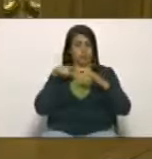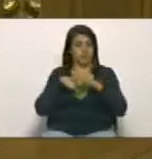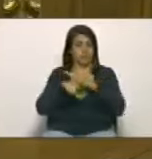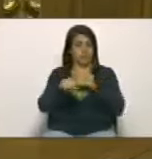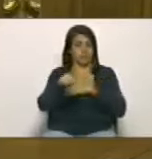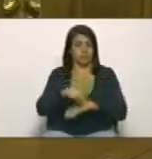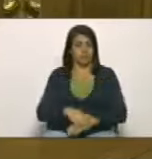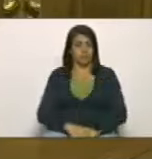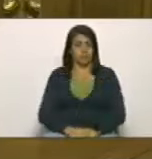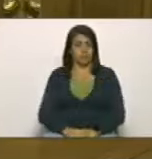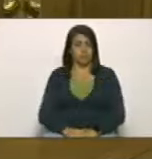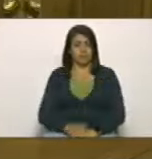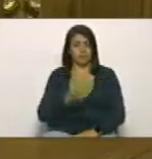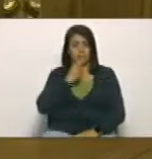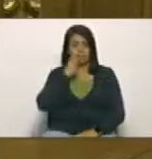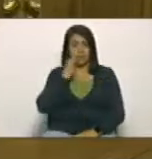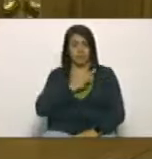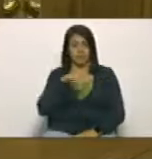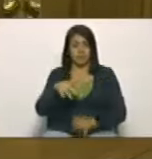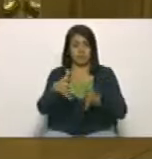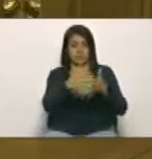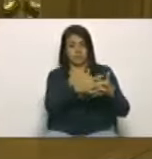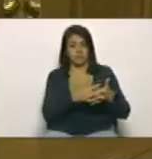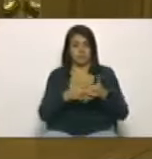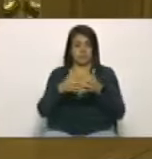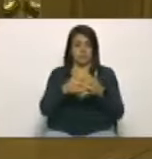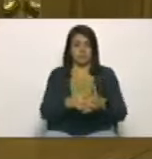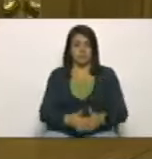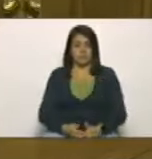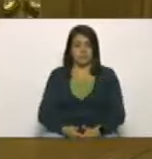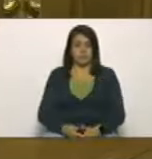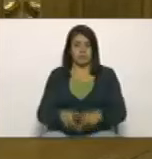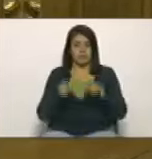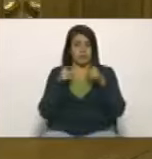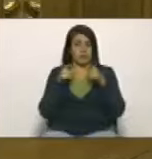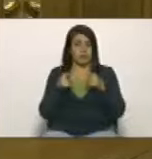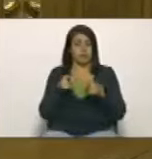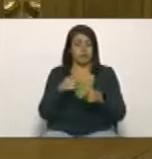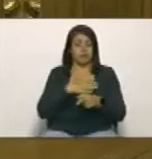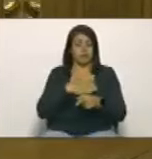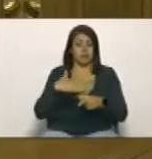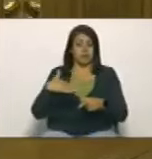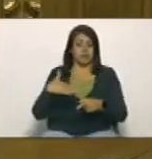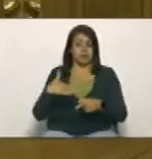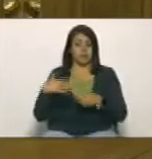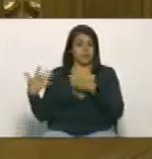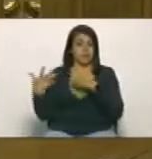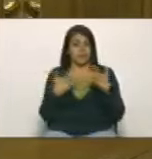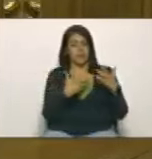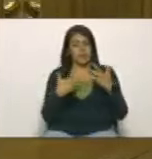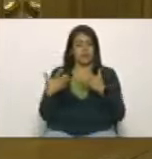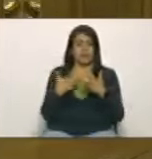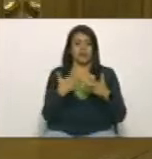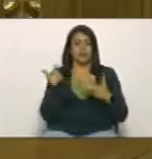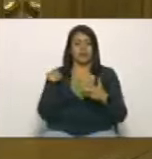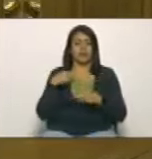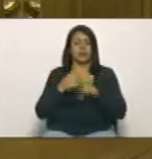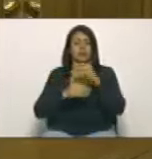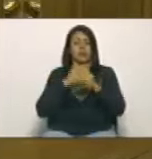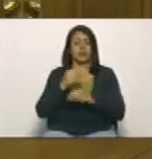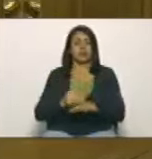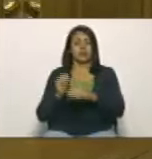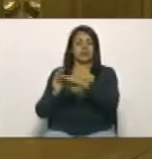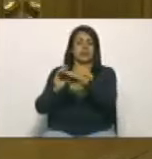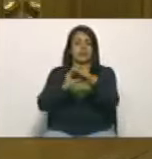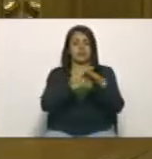ingreso de seguridad estadounidense. Es la intención de la guerra y tenemos que hacernos